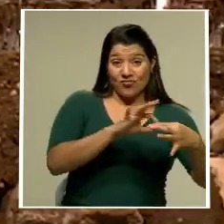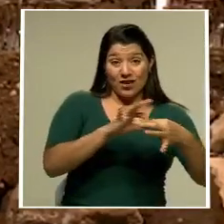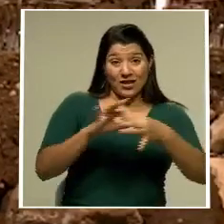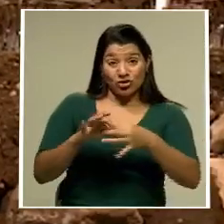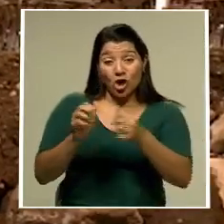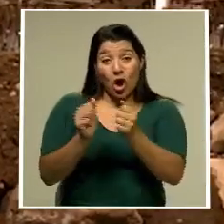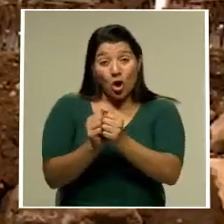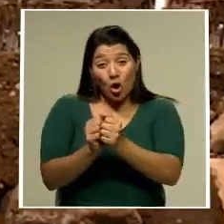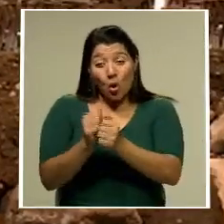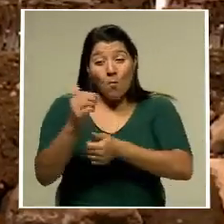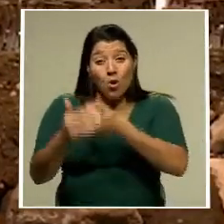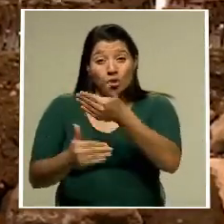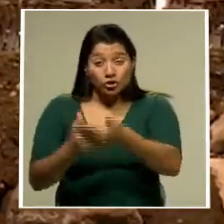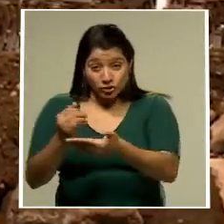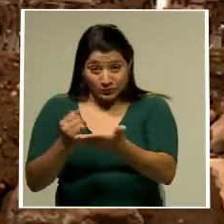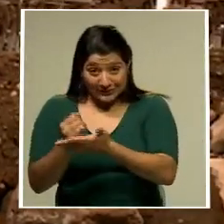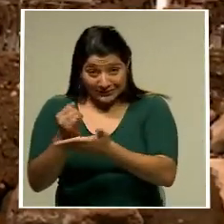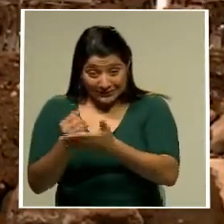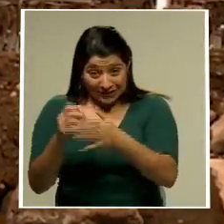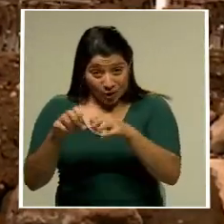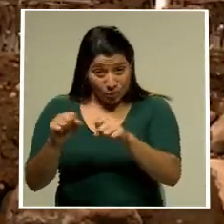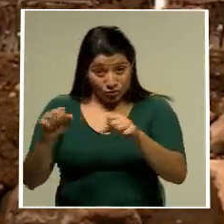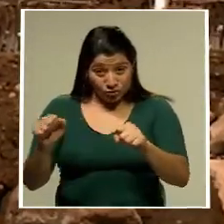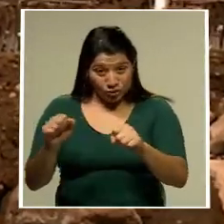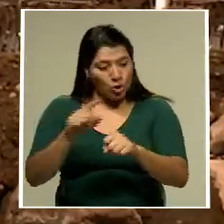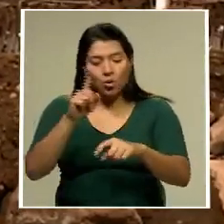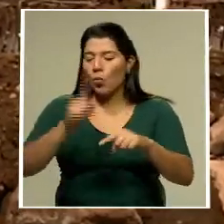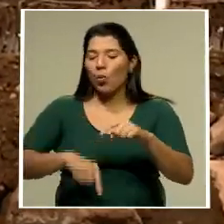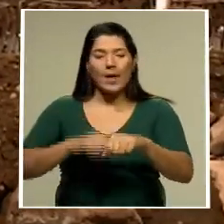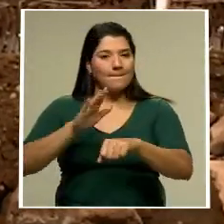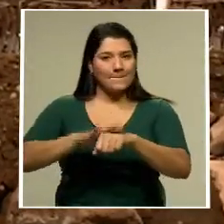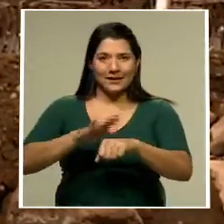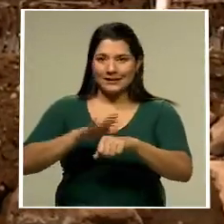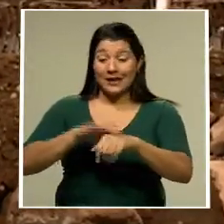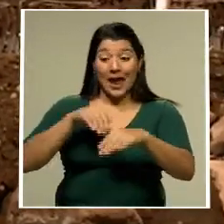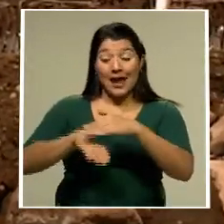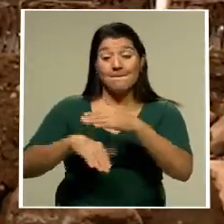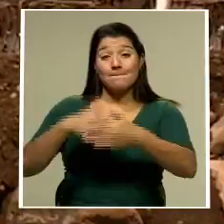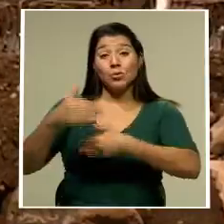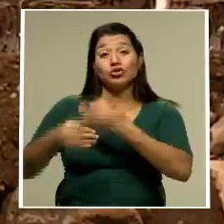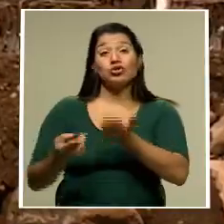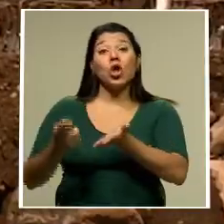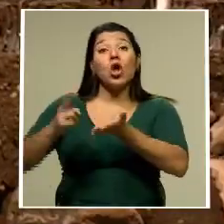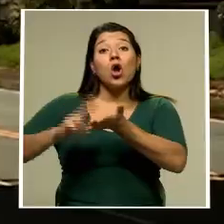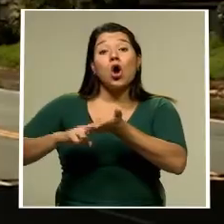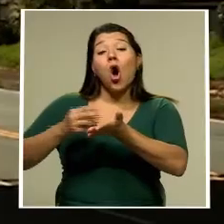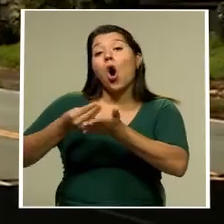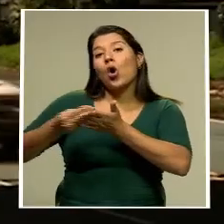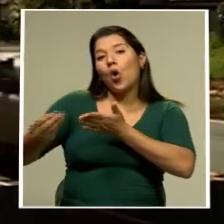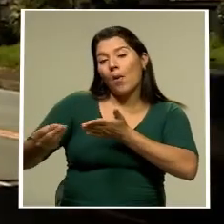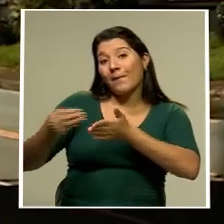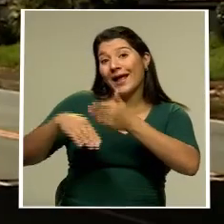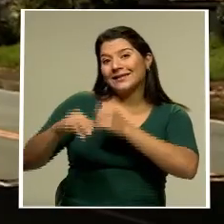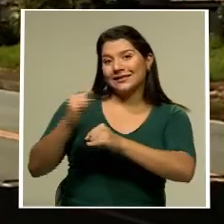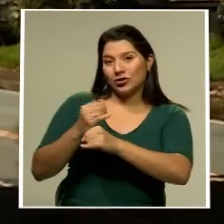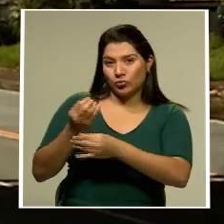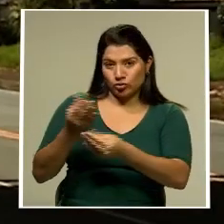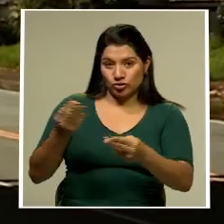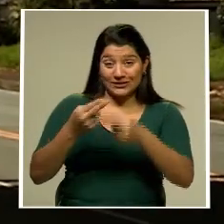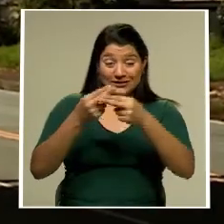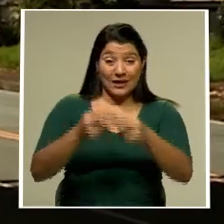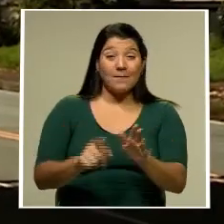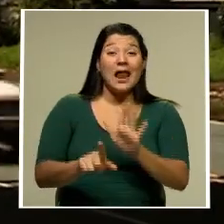que pesan medidas cautelares no se involucren en los procesos licitatorios de obra pública en el país. El proyecto se denomina Ley de